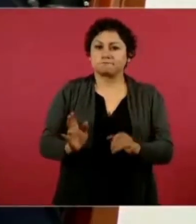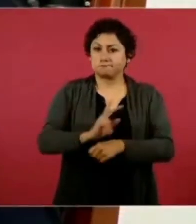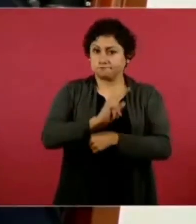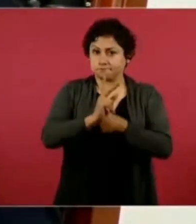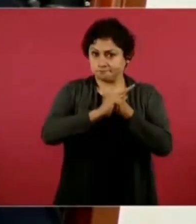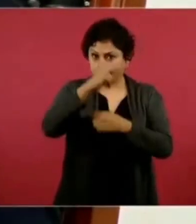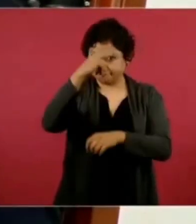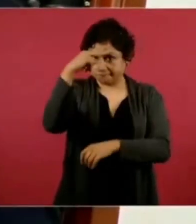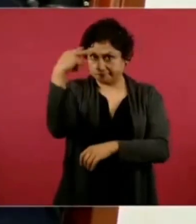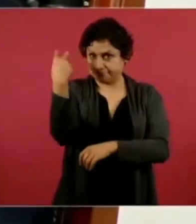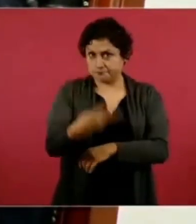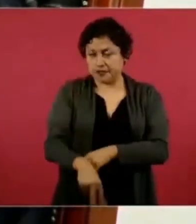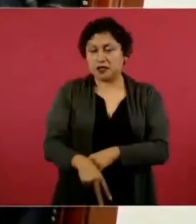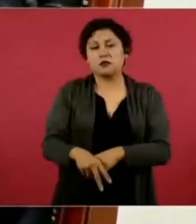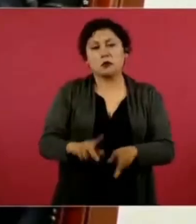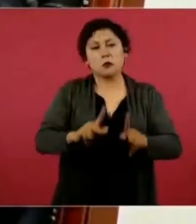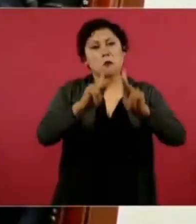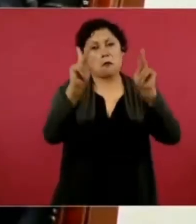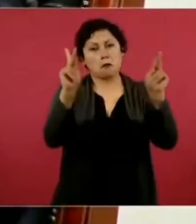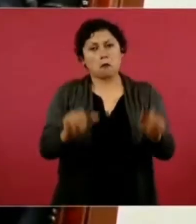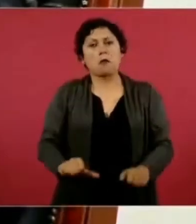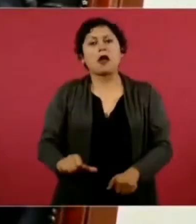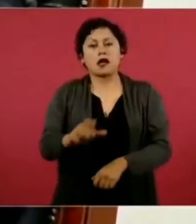en paz. Lo que tenemos